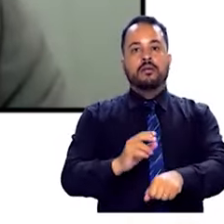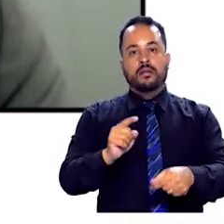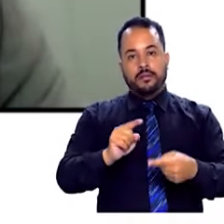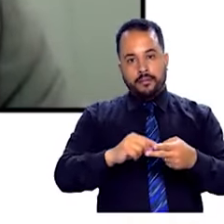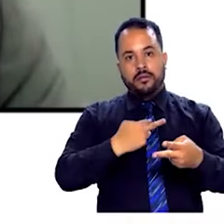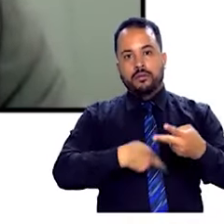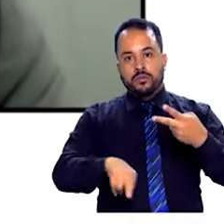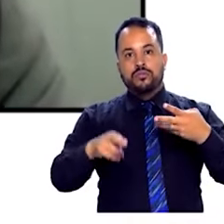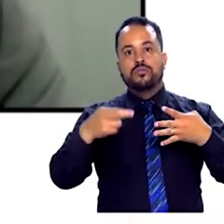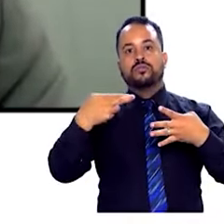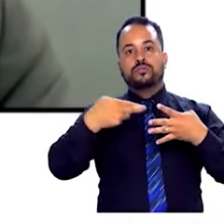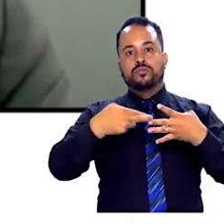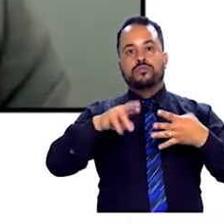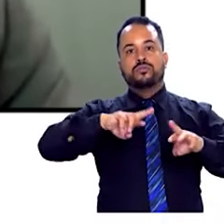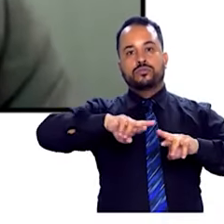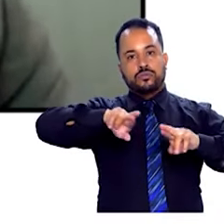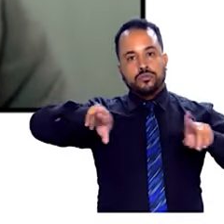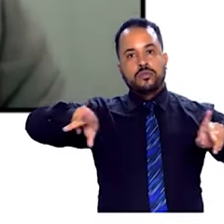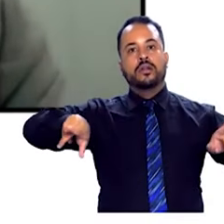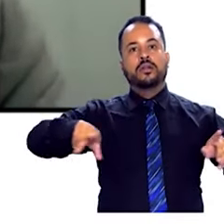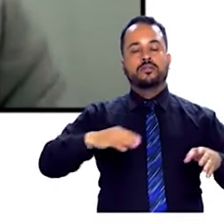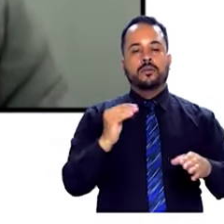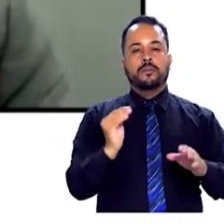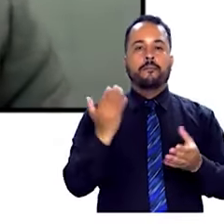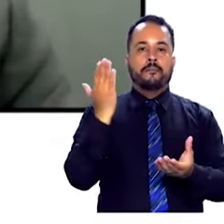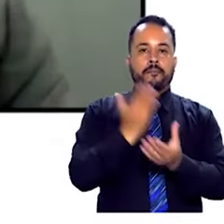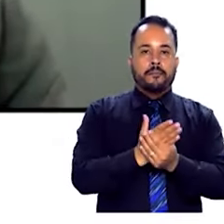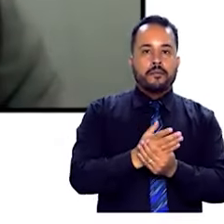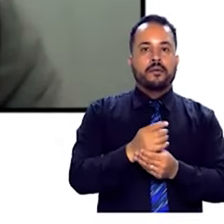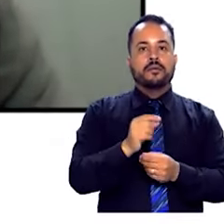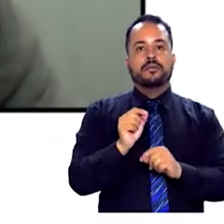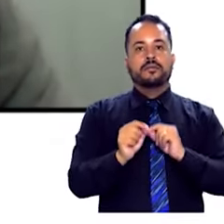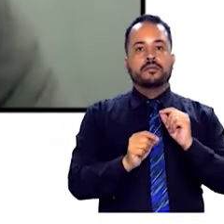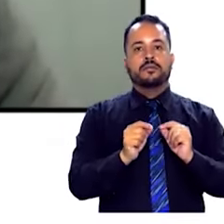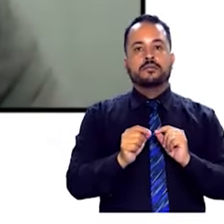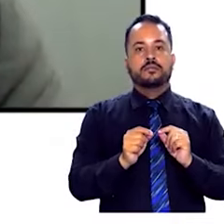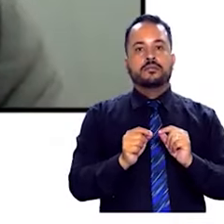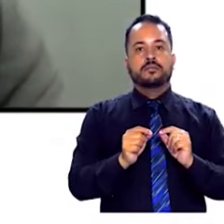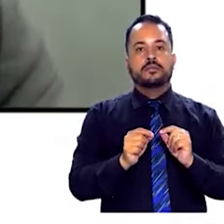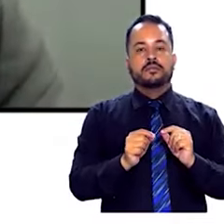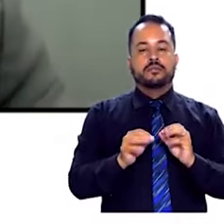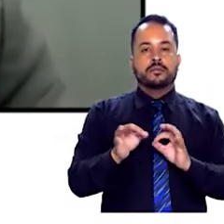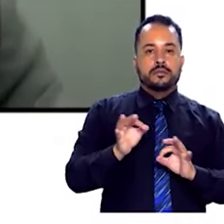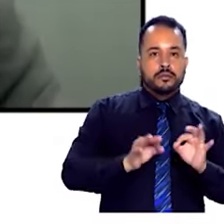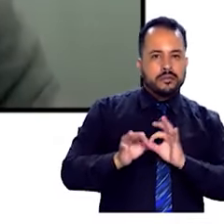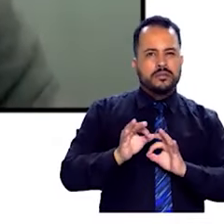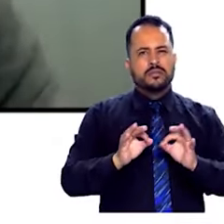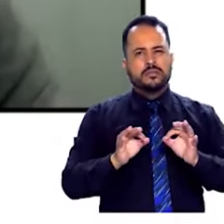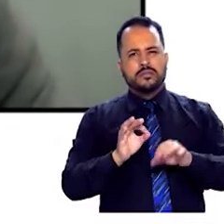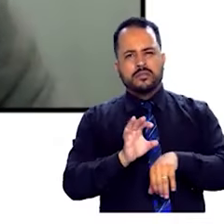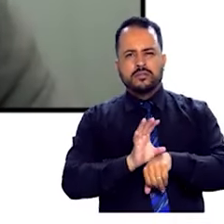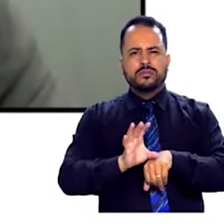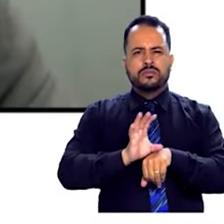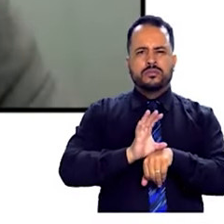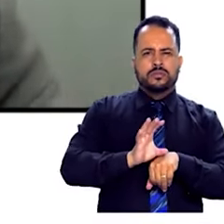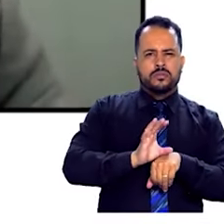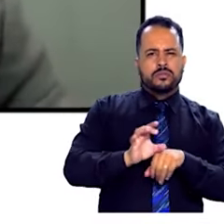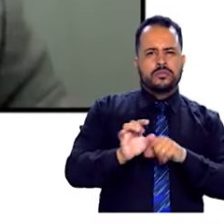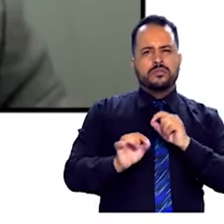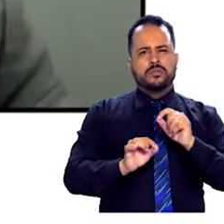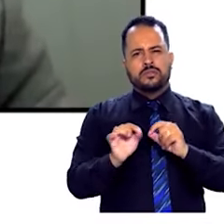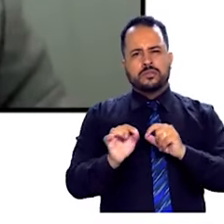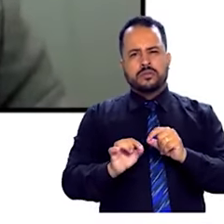má conocida constitucion federa instancia arbitrar de